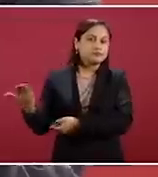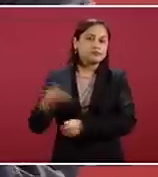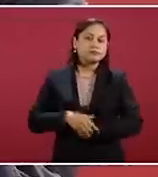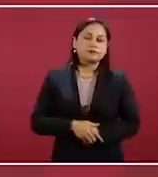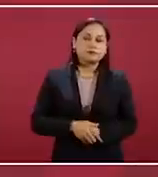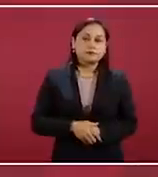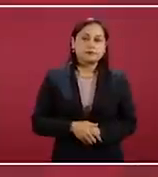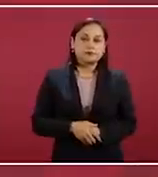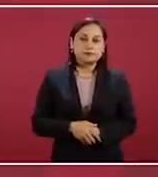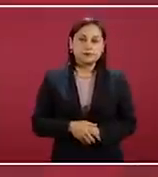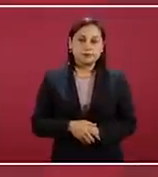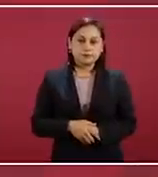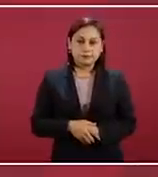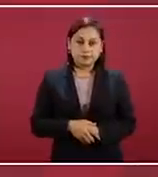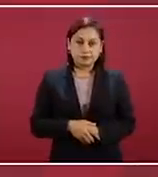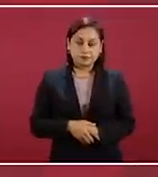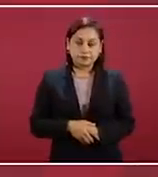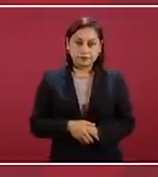es algo,